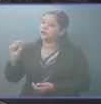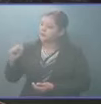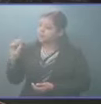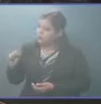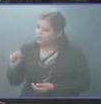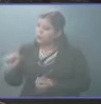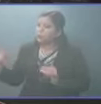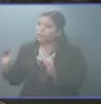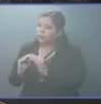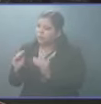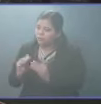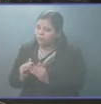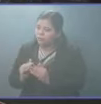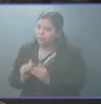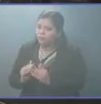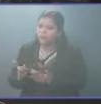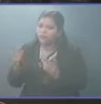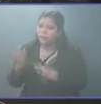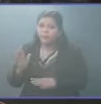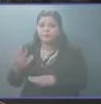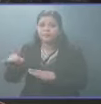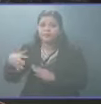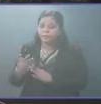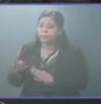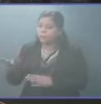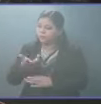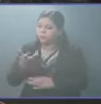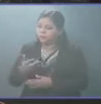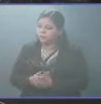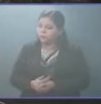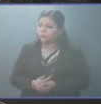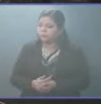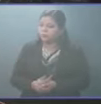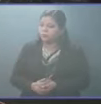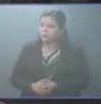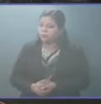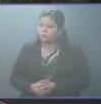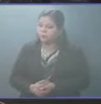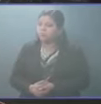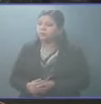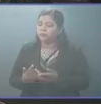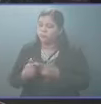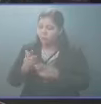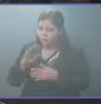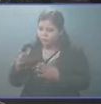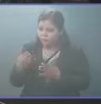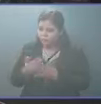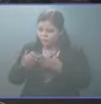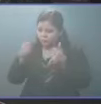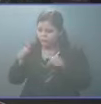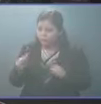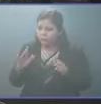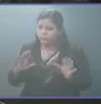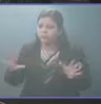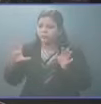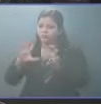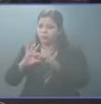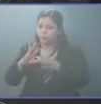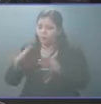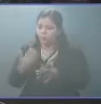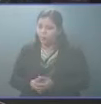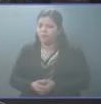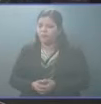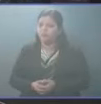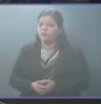también es... abarca muchas situaciones esto de la gerontología, porque si bien es